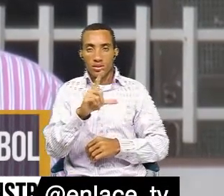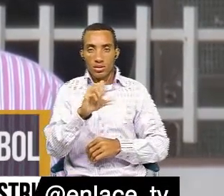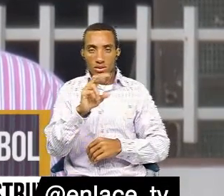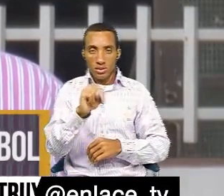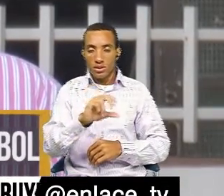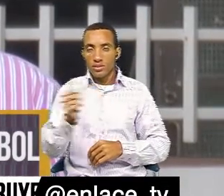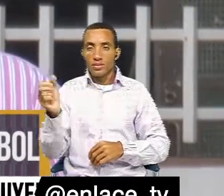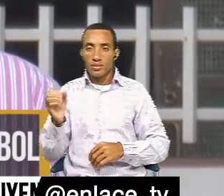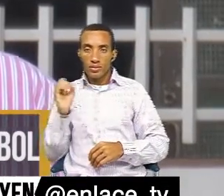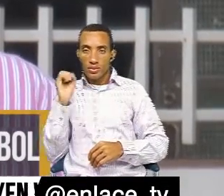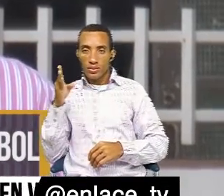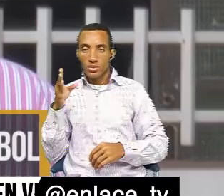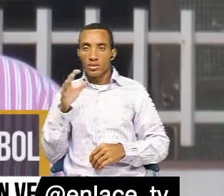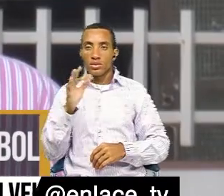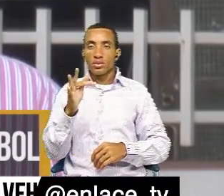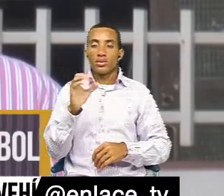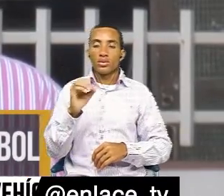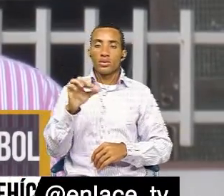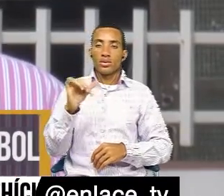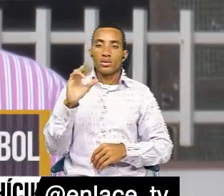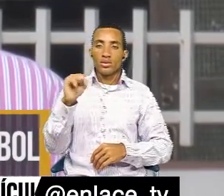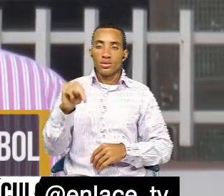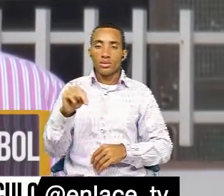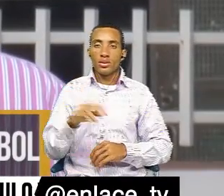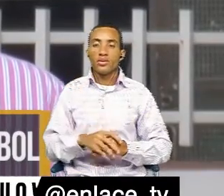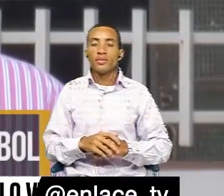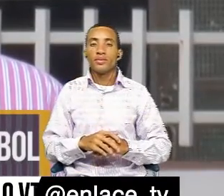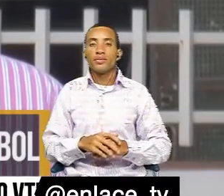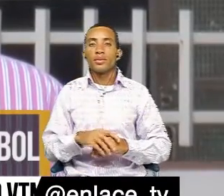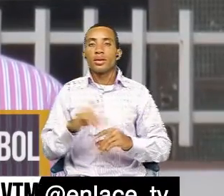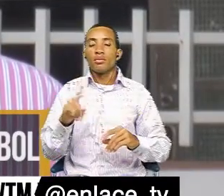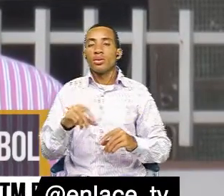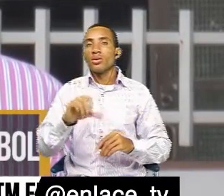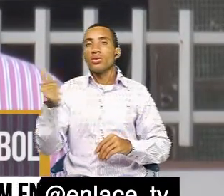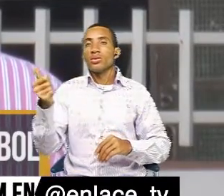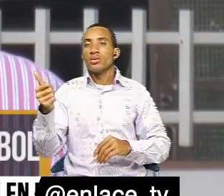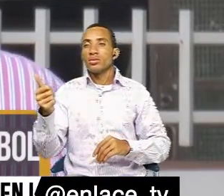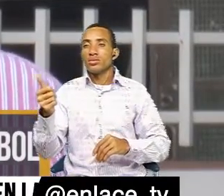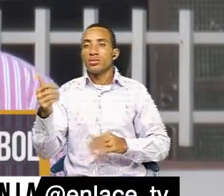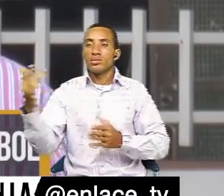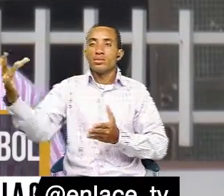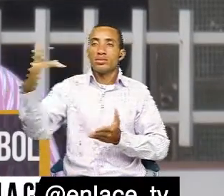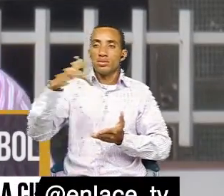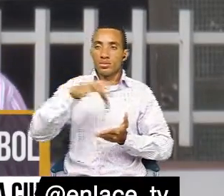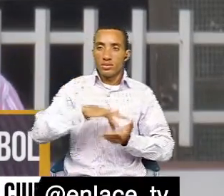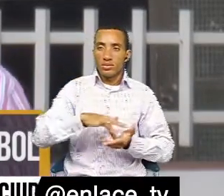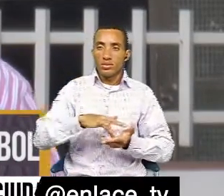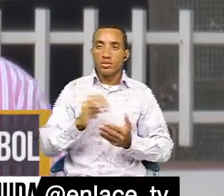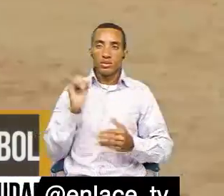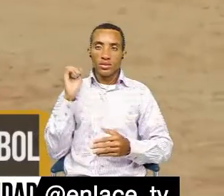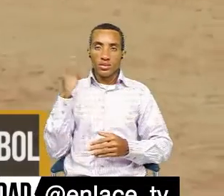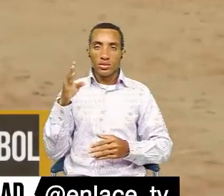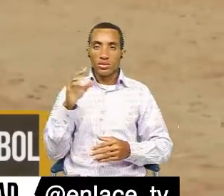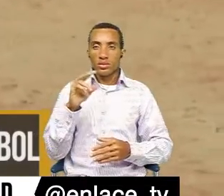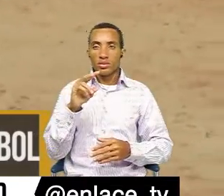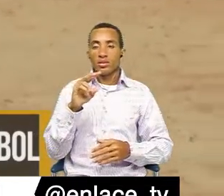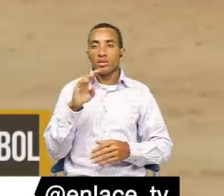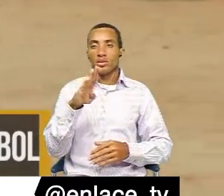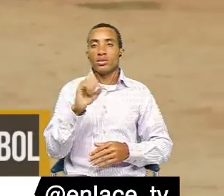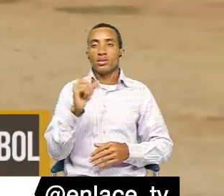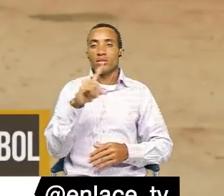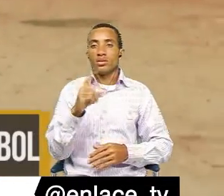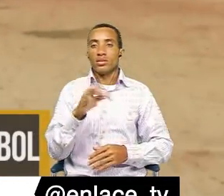que hace una gran campaña actualmente en los torneos municipales de fútbol, y de afuera pues hemos logrado que regrese al torneo el Club La Bastilla de la ciudad de Bucaramanga, un